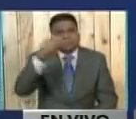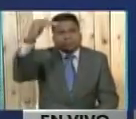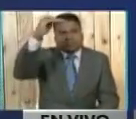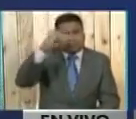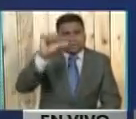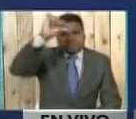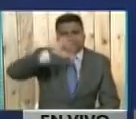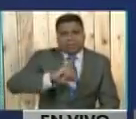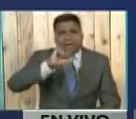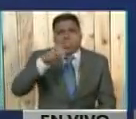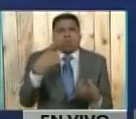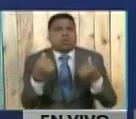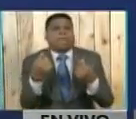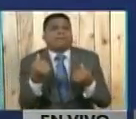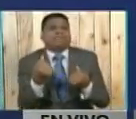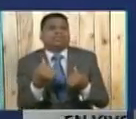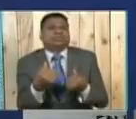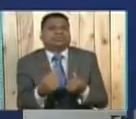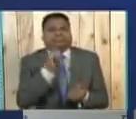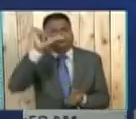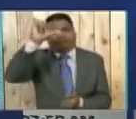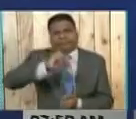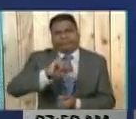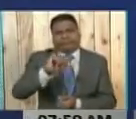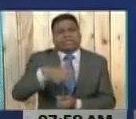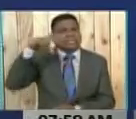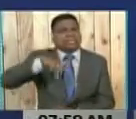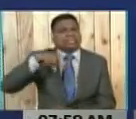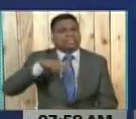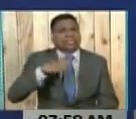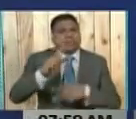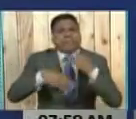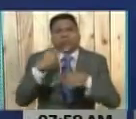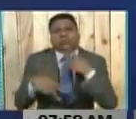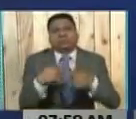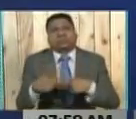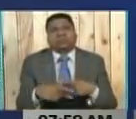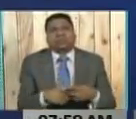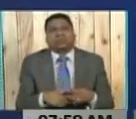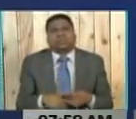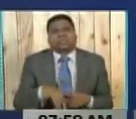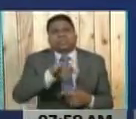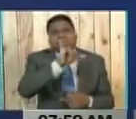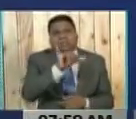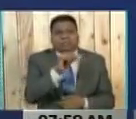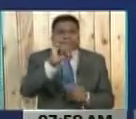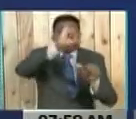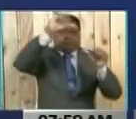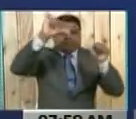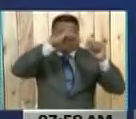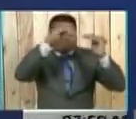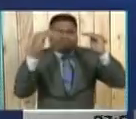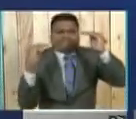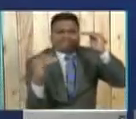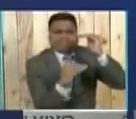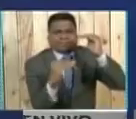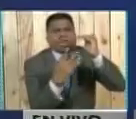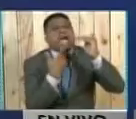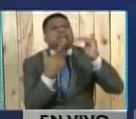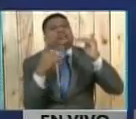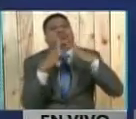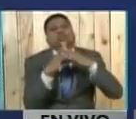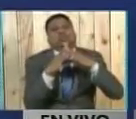los precios, de los costos necesarios de producción y muy por debajo de las posibilidades de